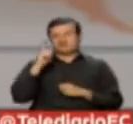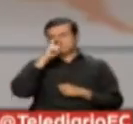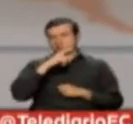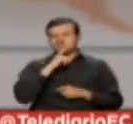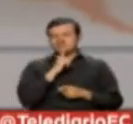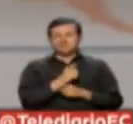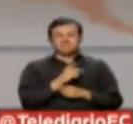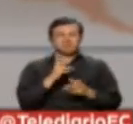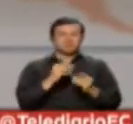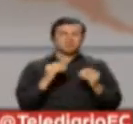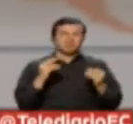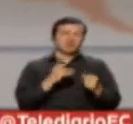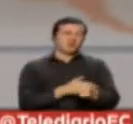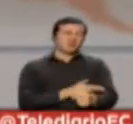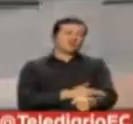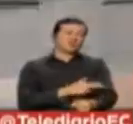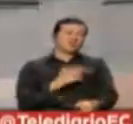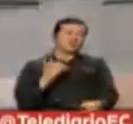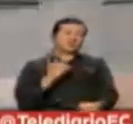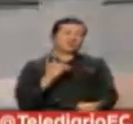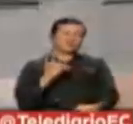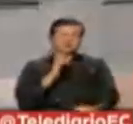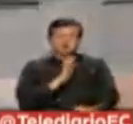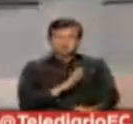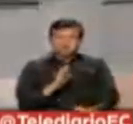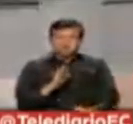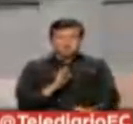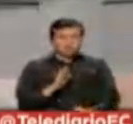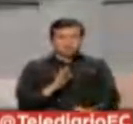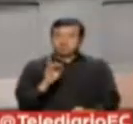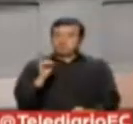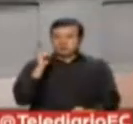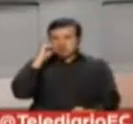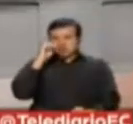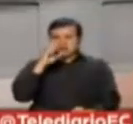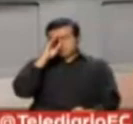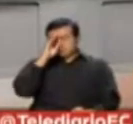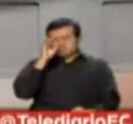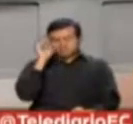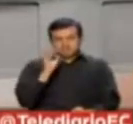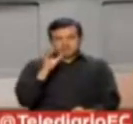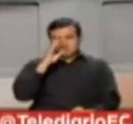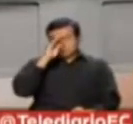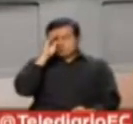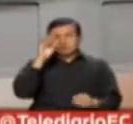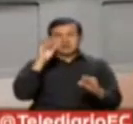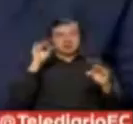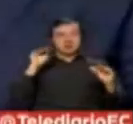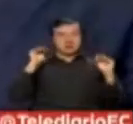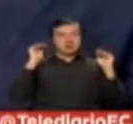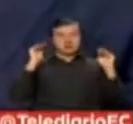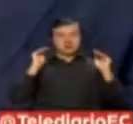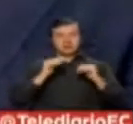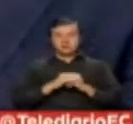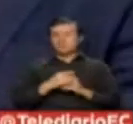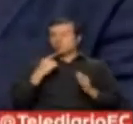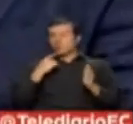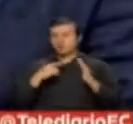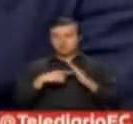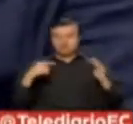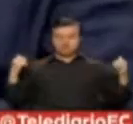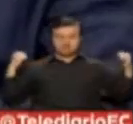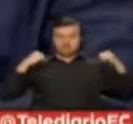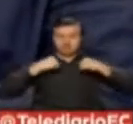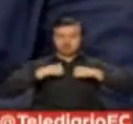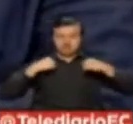diría sobrecargar a los chicos y que no se trata de eso se trata de tener muy buen aprendizaje mensaje de calidad en el caso de la mochila ya se